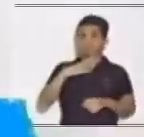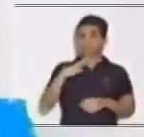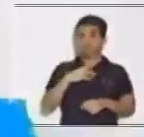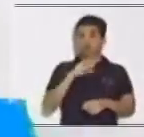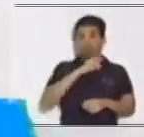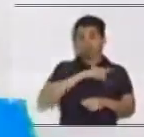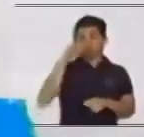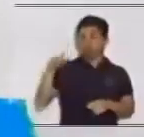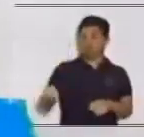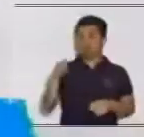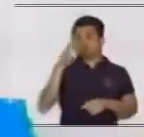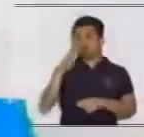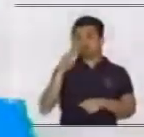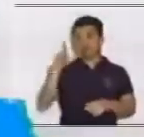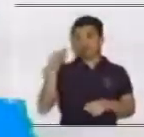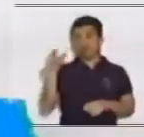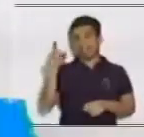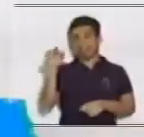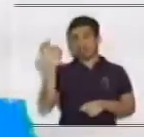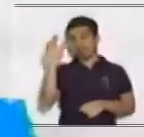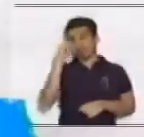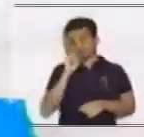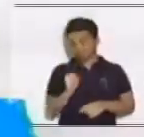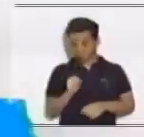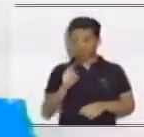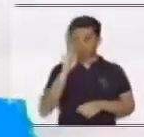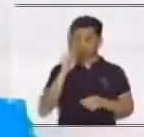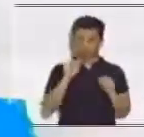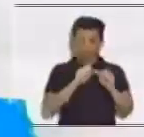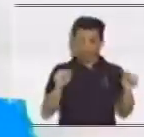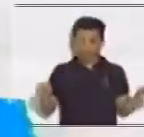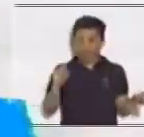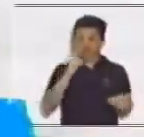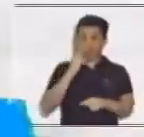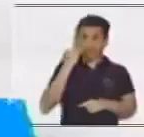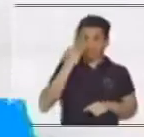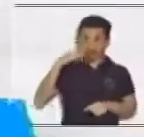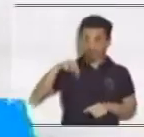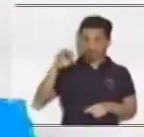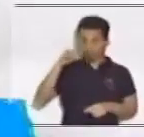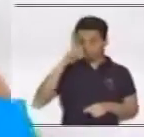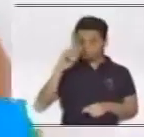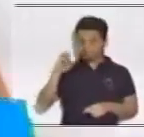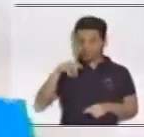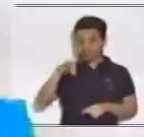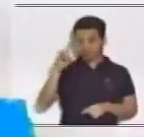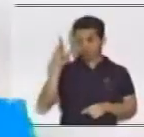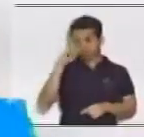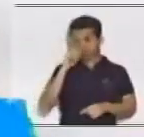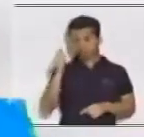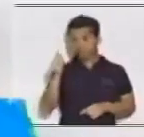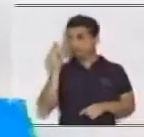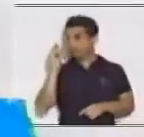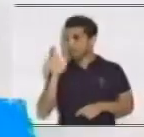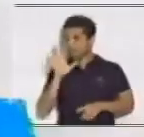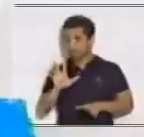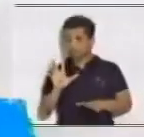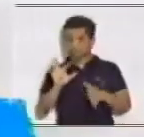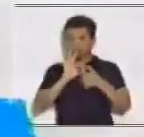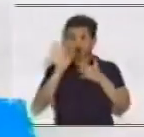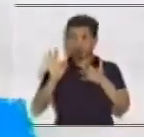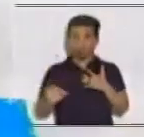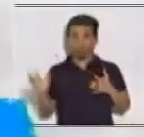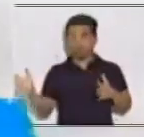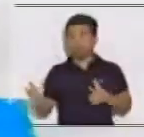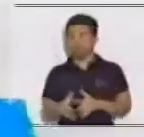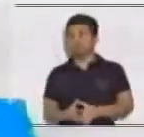catetos y una hipotenusa. Dos catetos y una hipotenusa. Y la fórmula siempre es la misma.